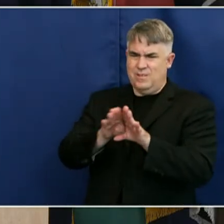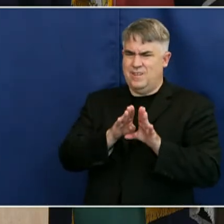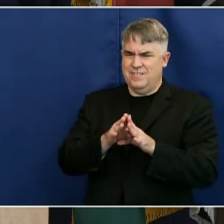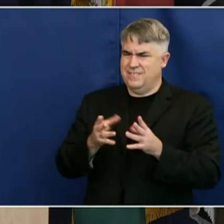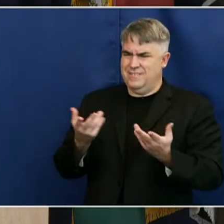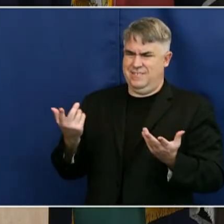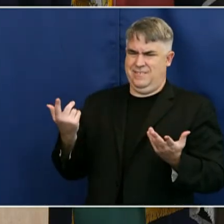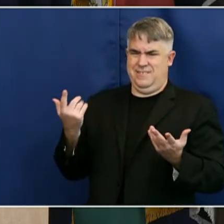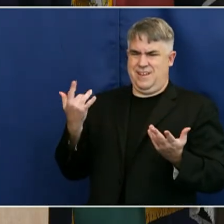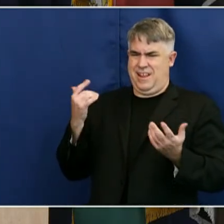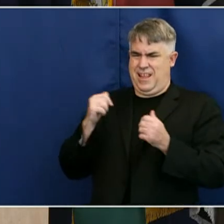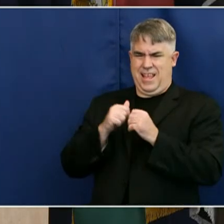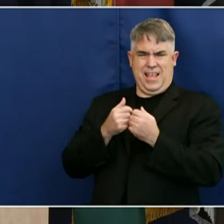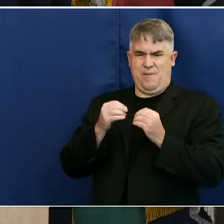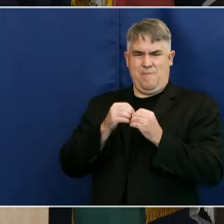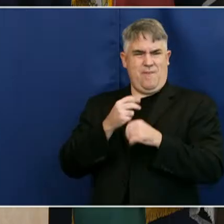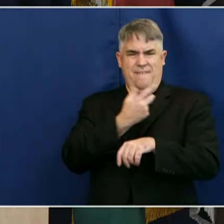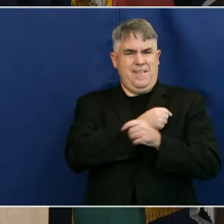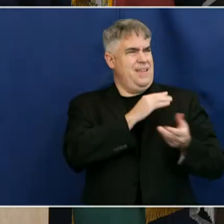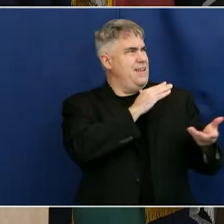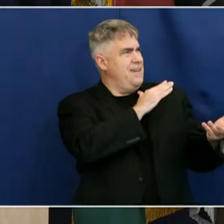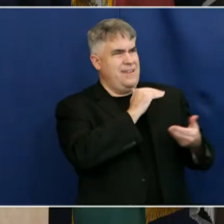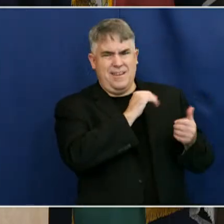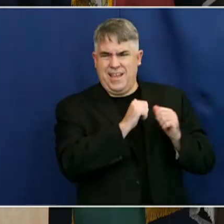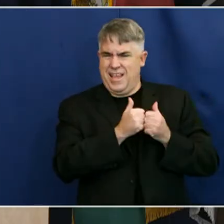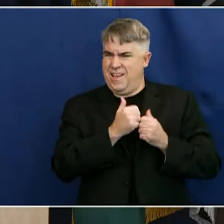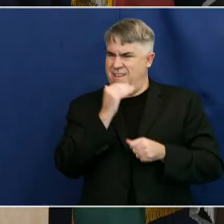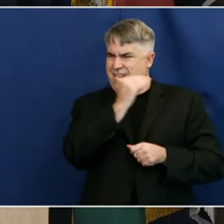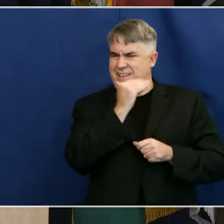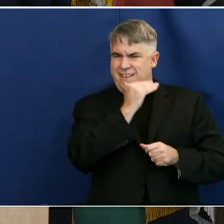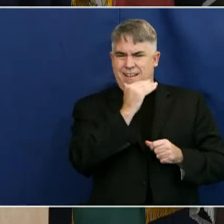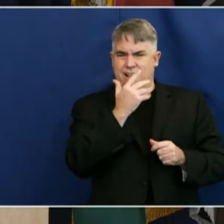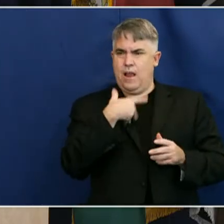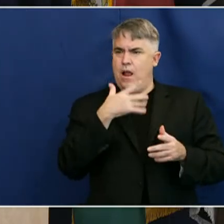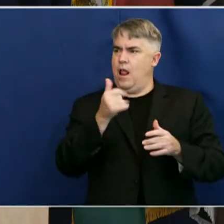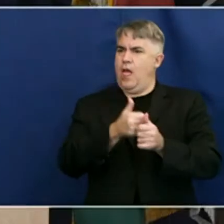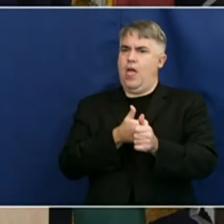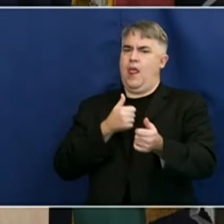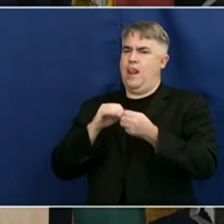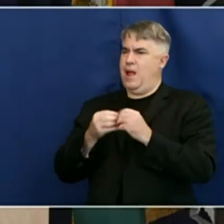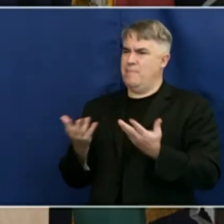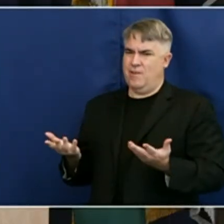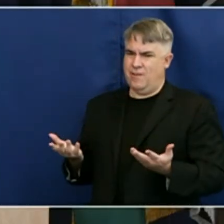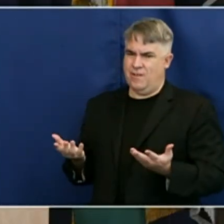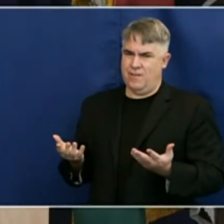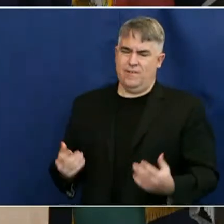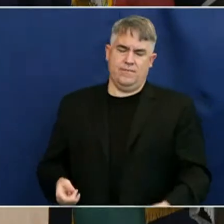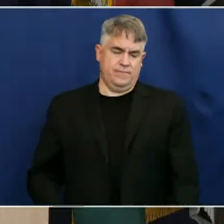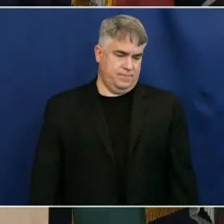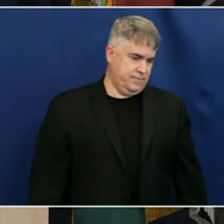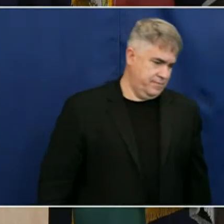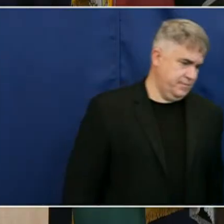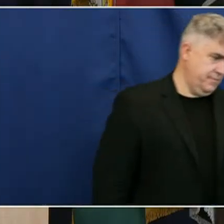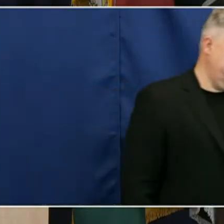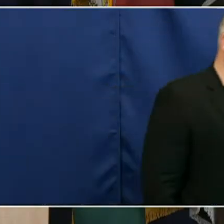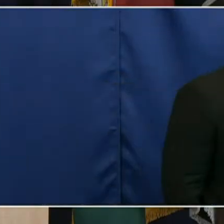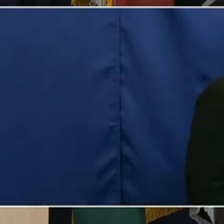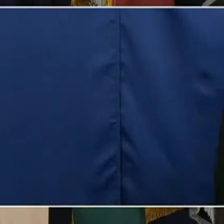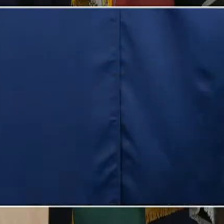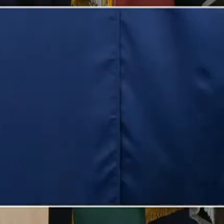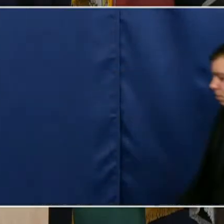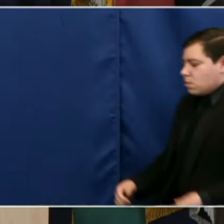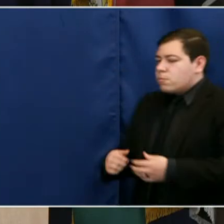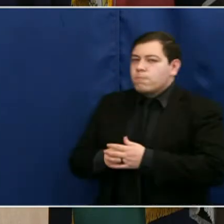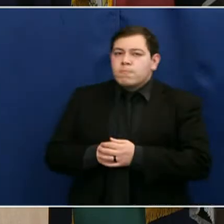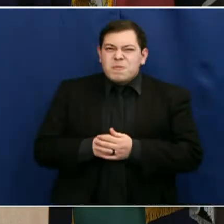more vaccines so we don't fall behind once more people are eligible? Sí, es una pregunta muy importante, ¿no? Que específicamente de qué vamos a